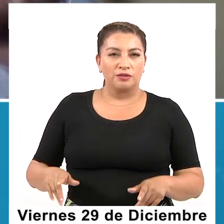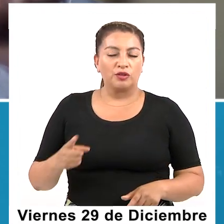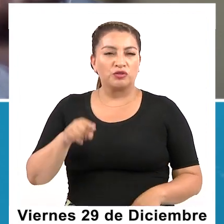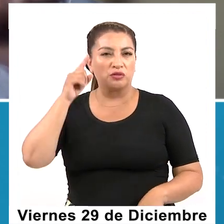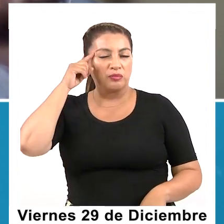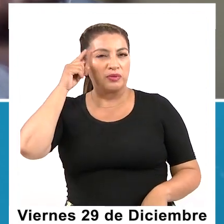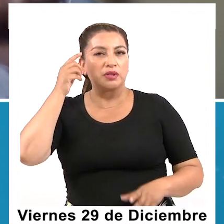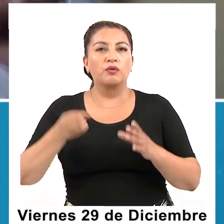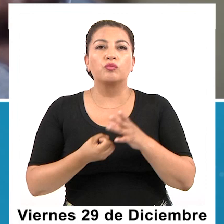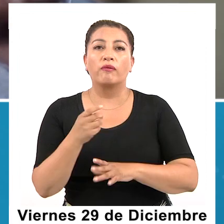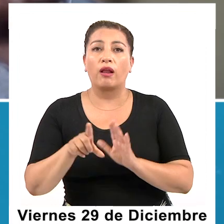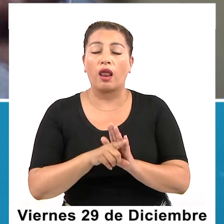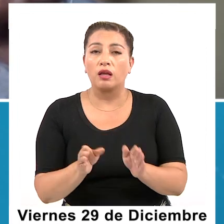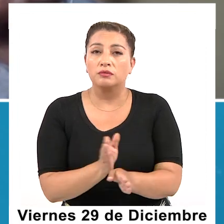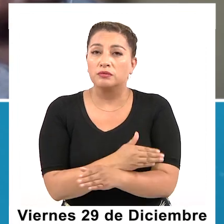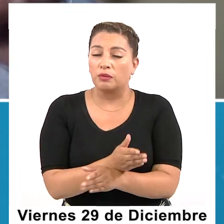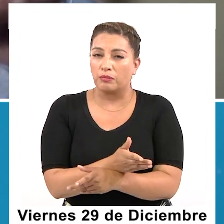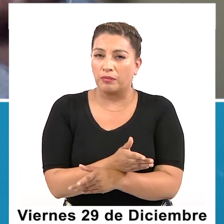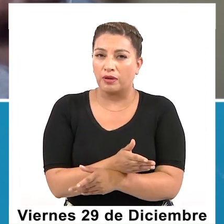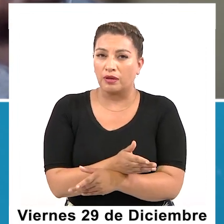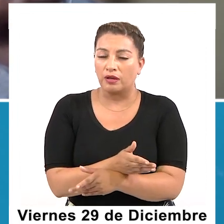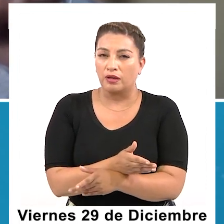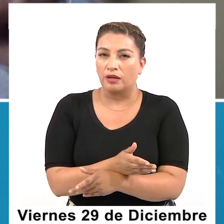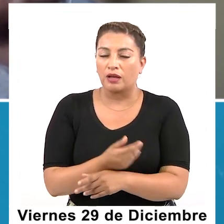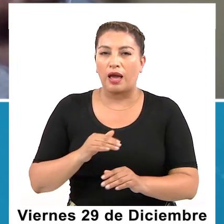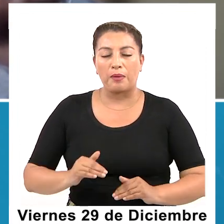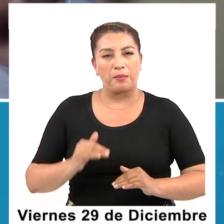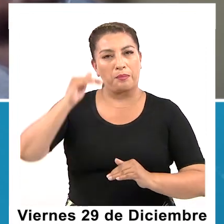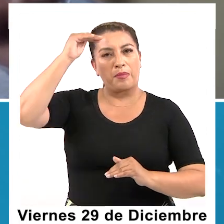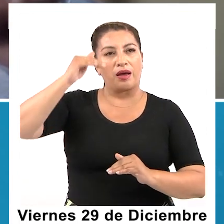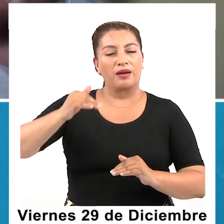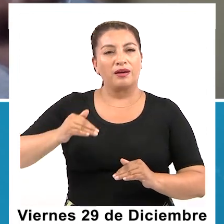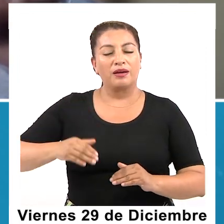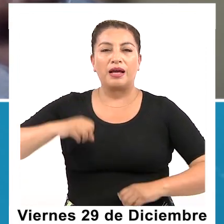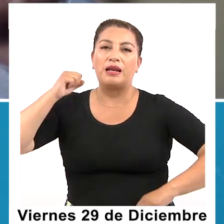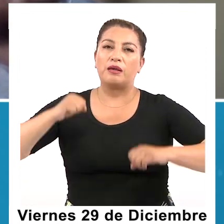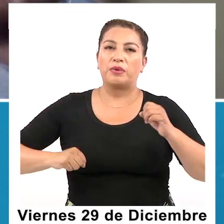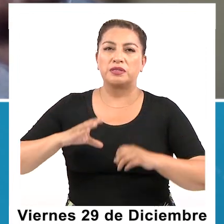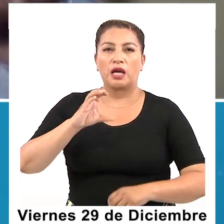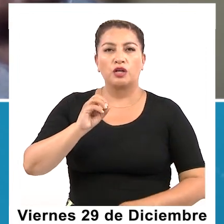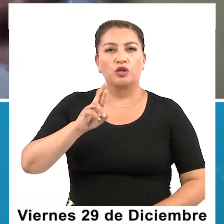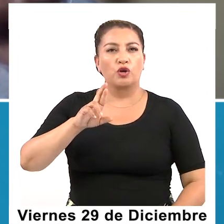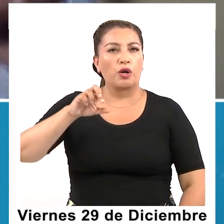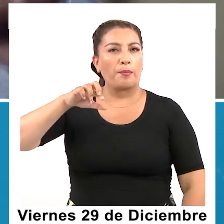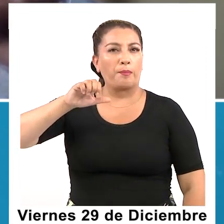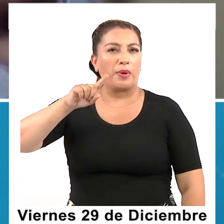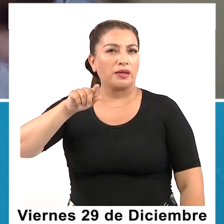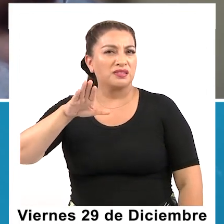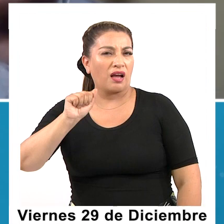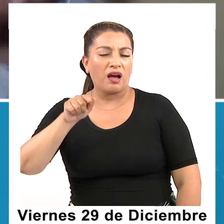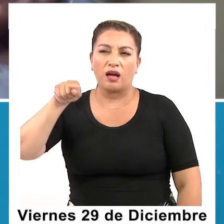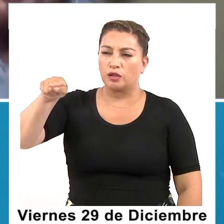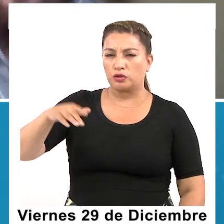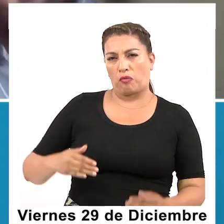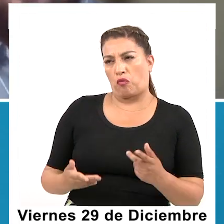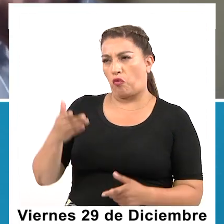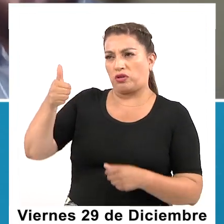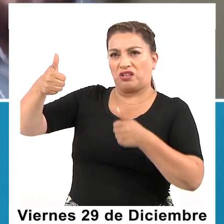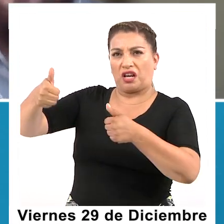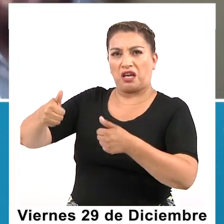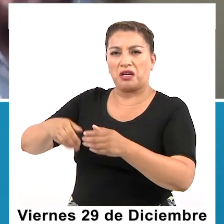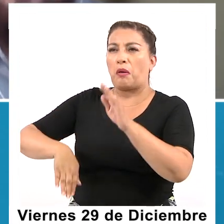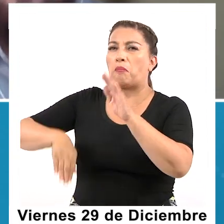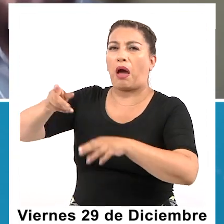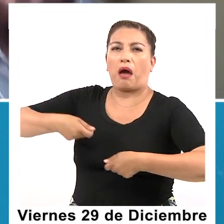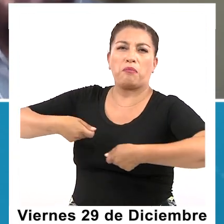pensáramos en una nueva ley de pesca que viene a ensalzar el rol de Corpesca y diga, no, Corpesca es una gran industria, cumple todo, démosle